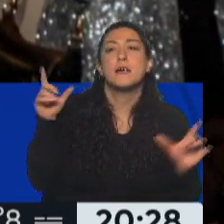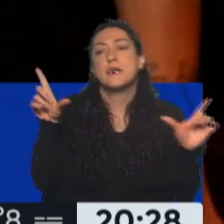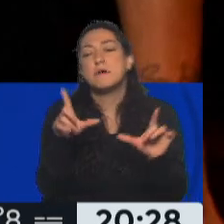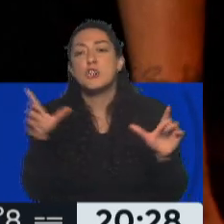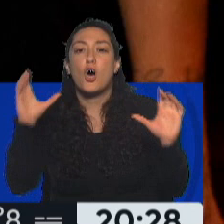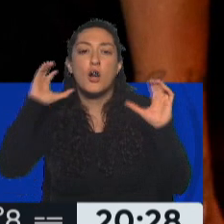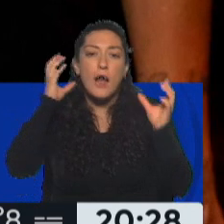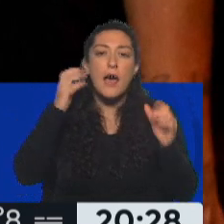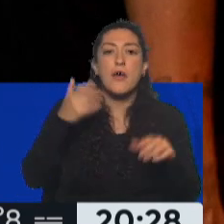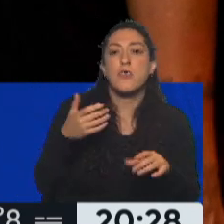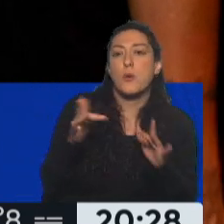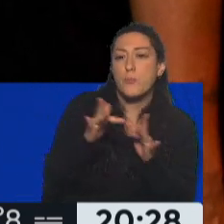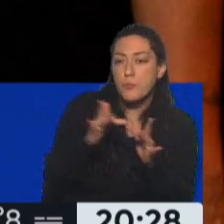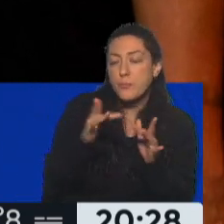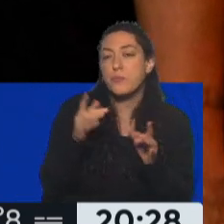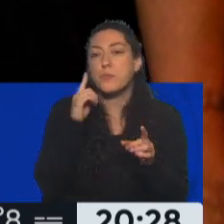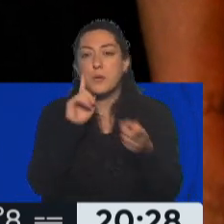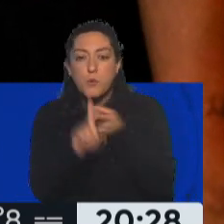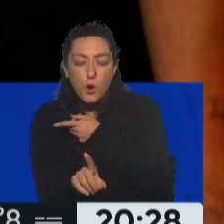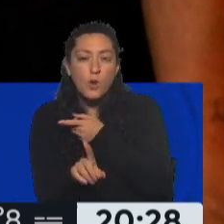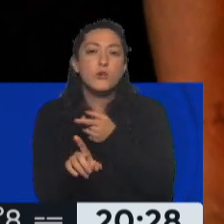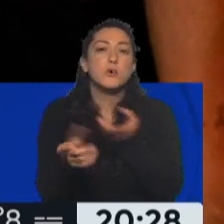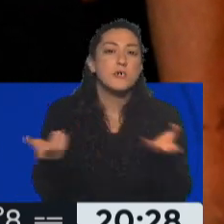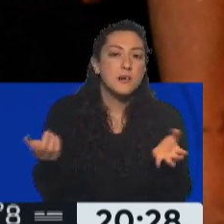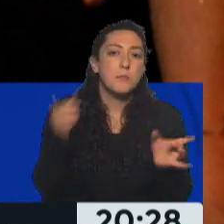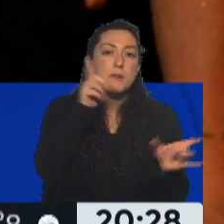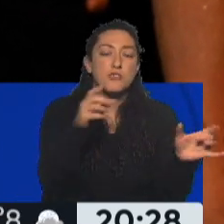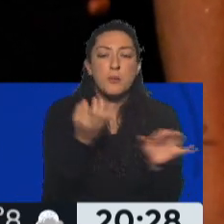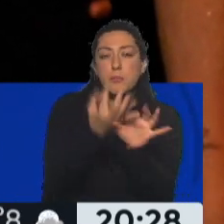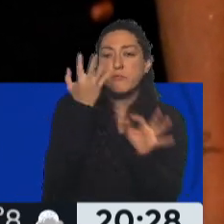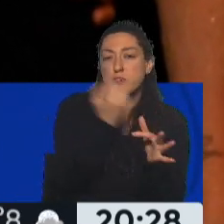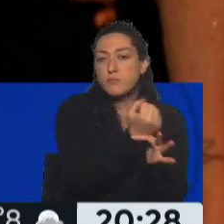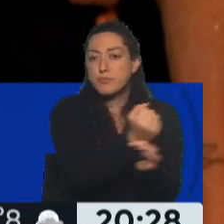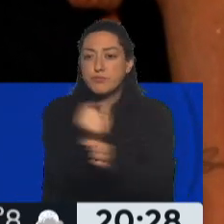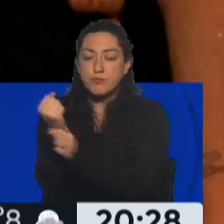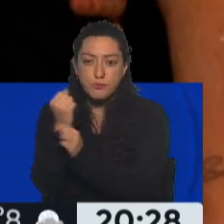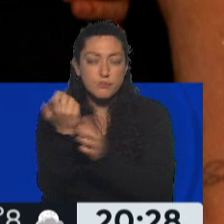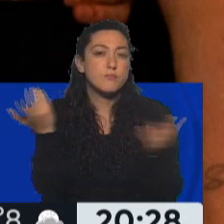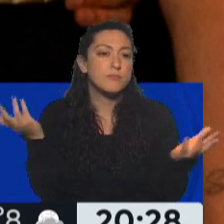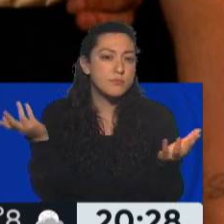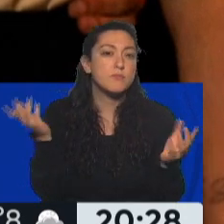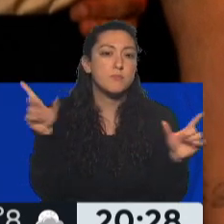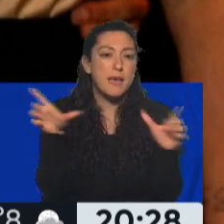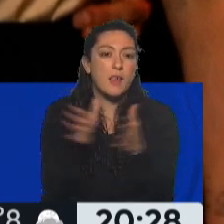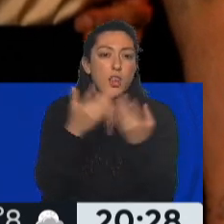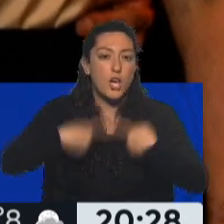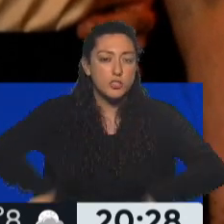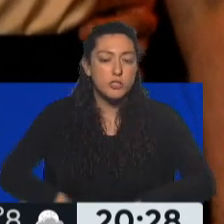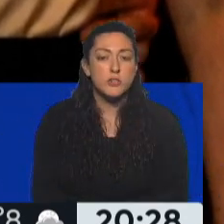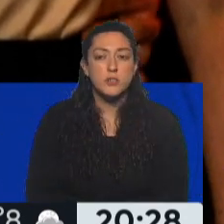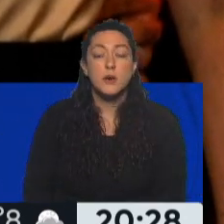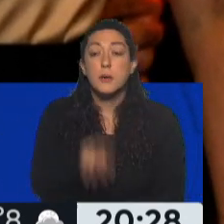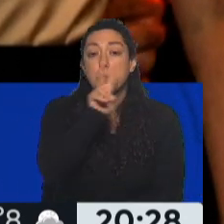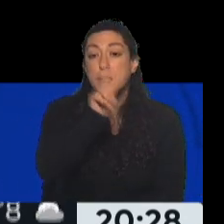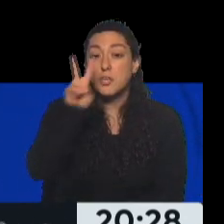Latinoamérica y obviamente premian el talento y a Los profesionales de justamente todos estos medios Ahí está entonces el el